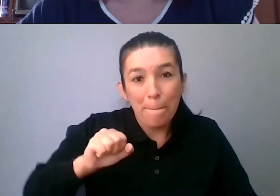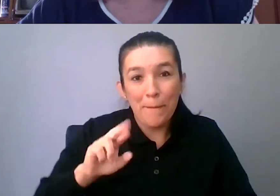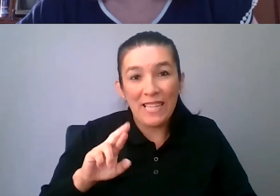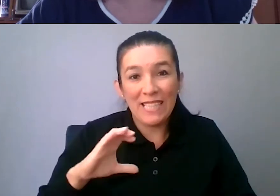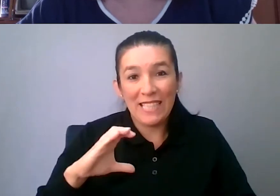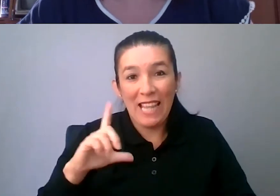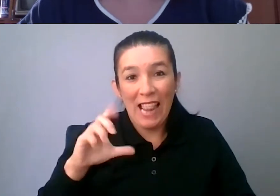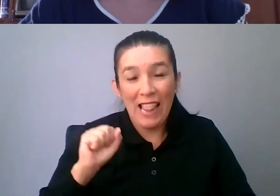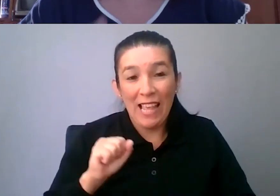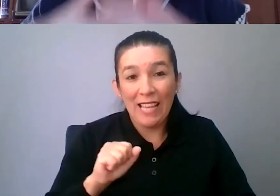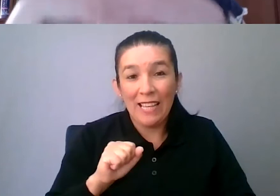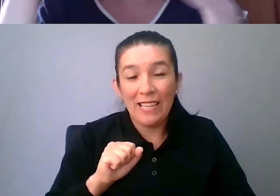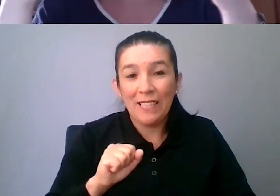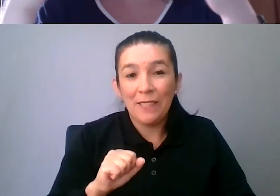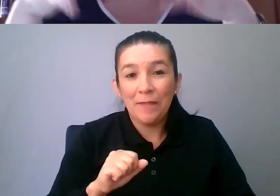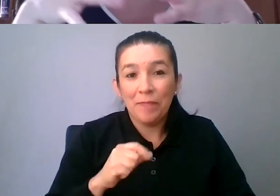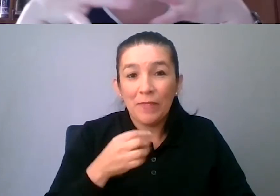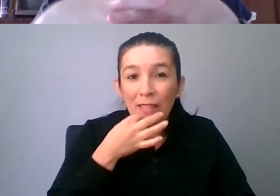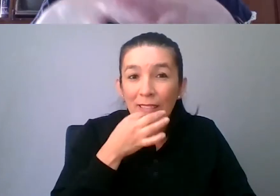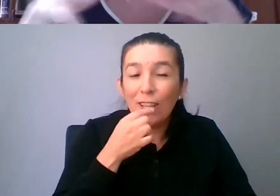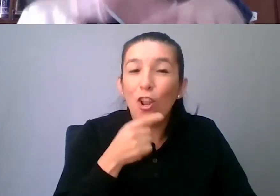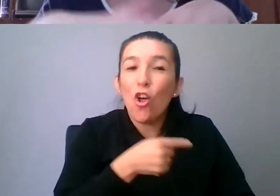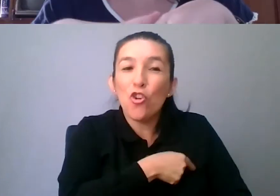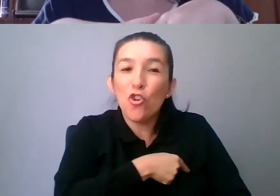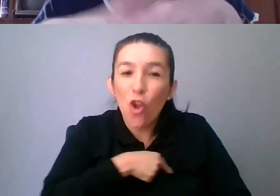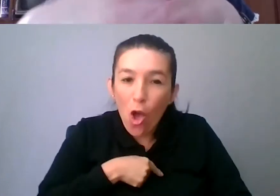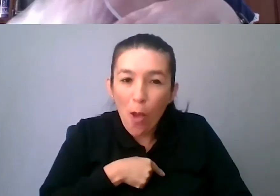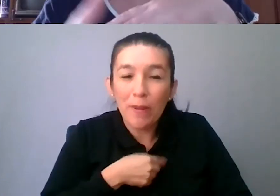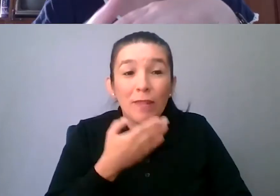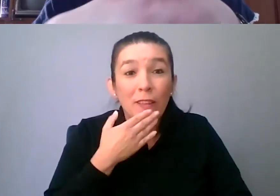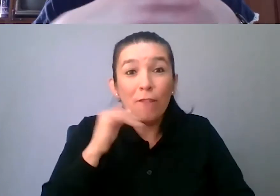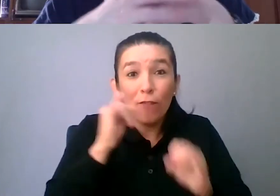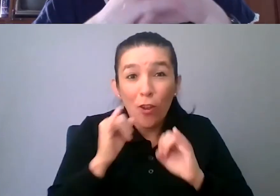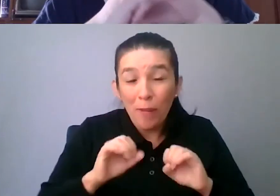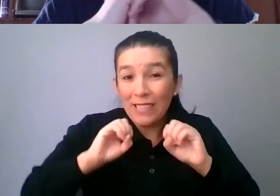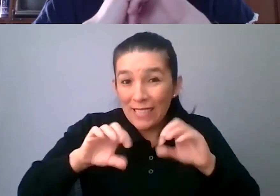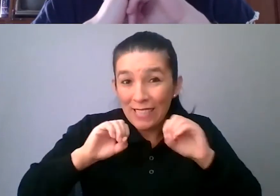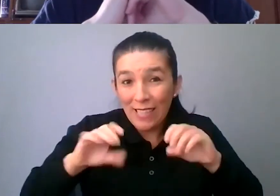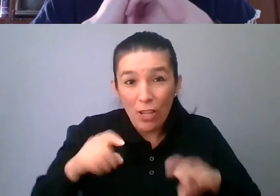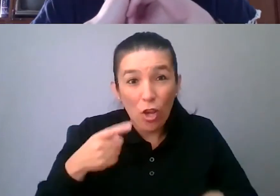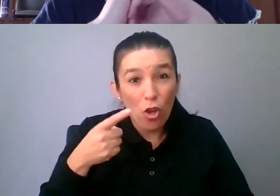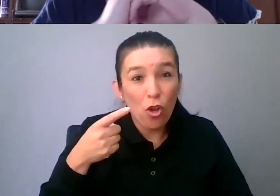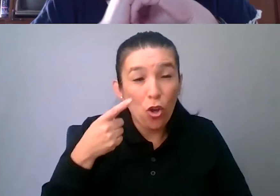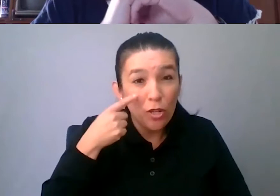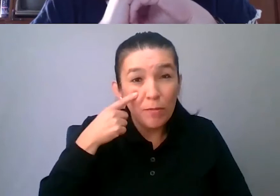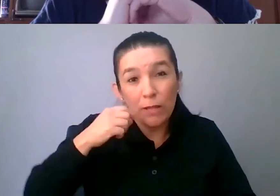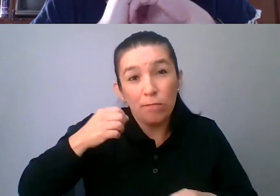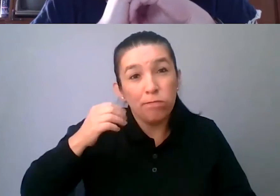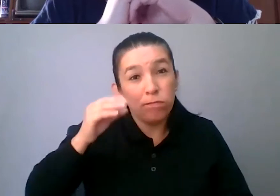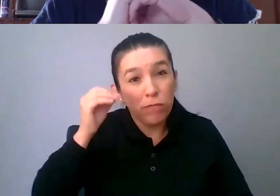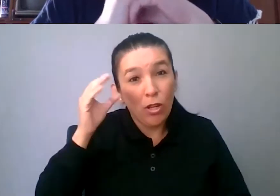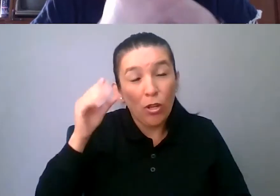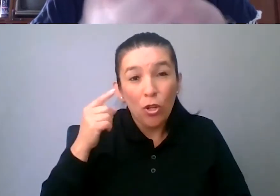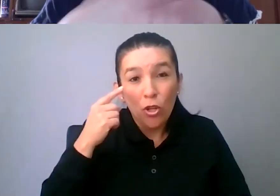ella las nomenclaturas y la forma de enseñar, de transmitir el conocimiento, claro,